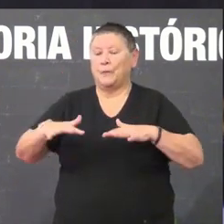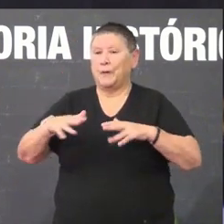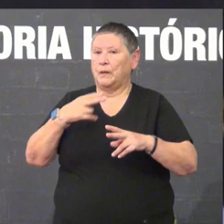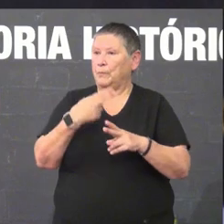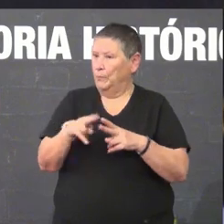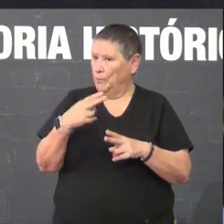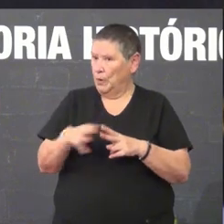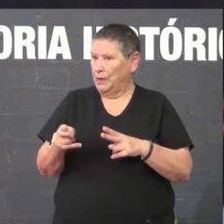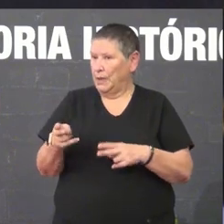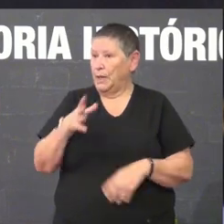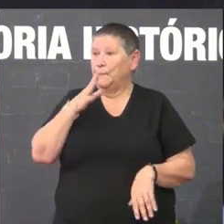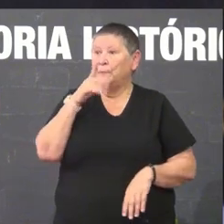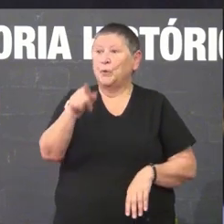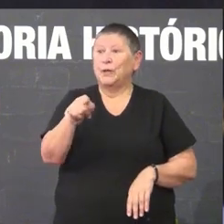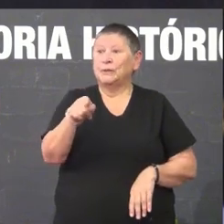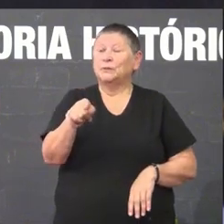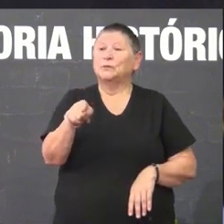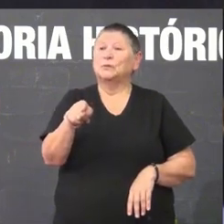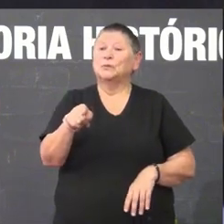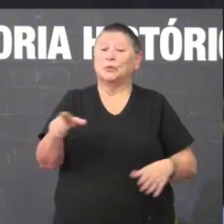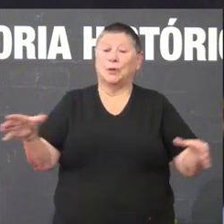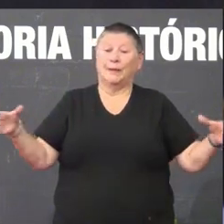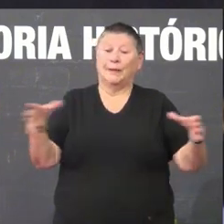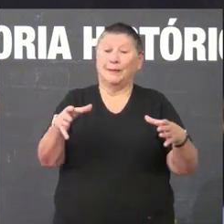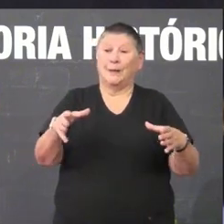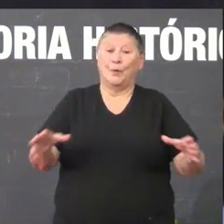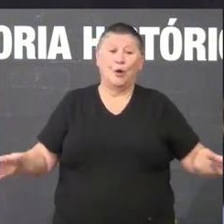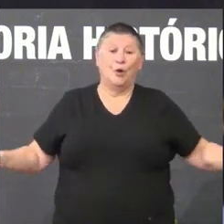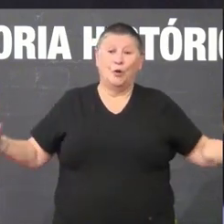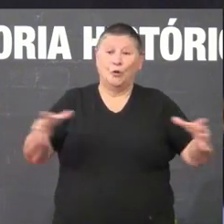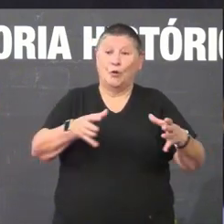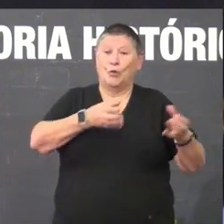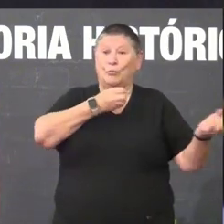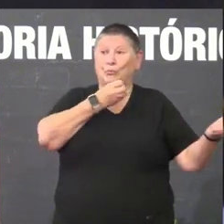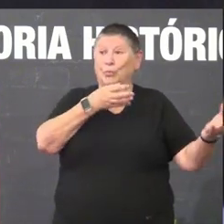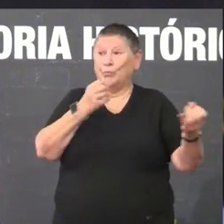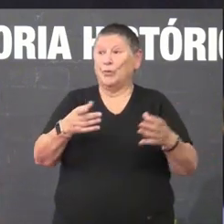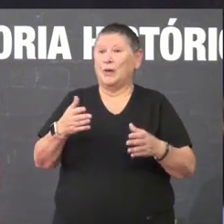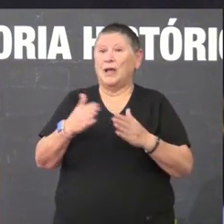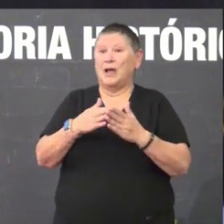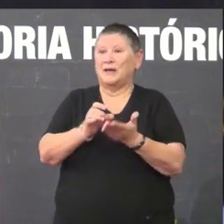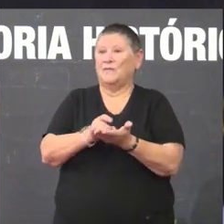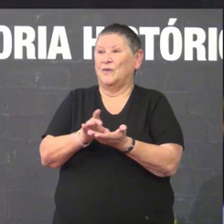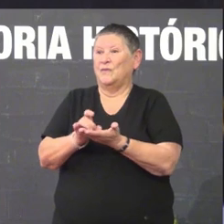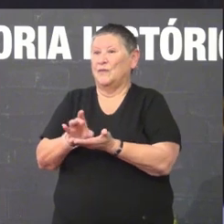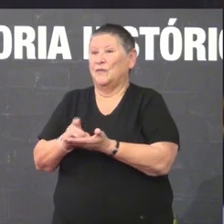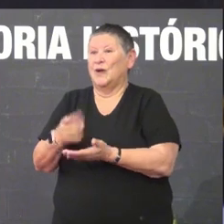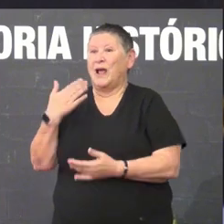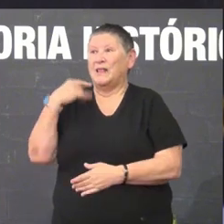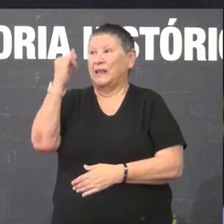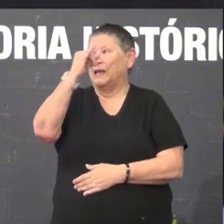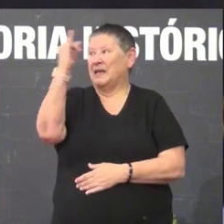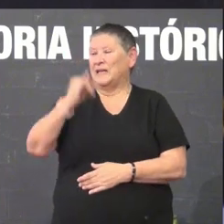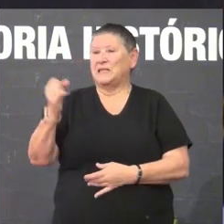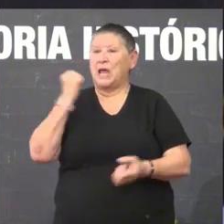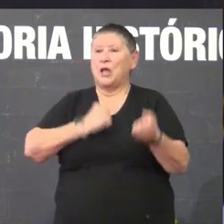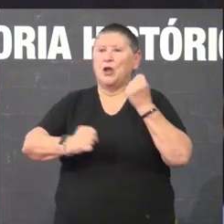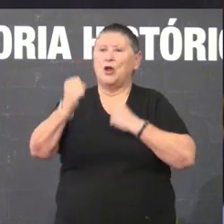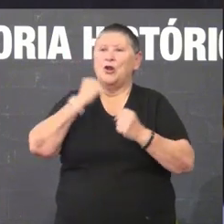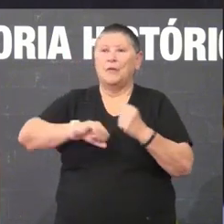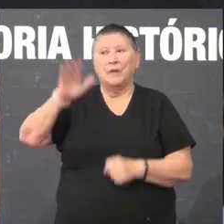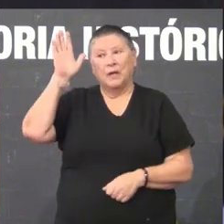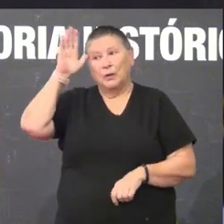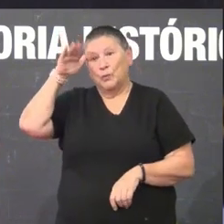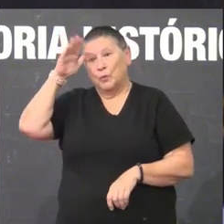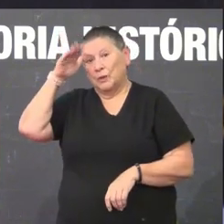porque fue con ese relato colectivo sobre los desahucios como se politizó una crisis económica brutal y como Se